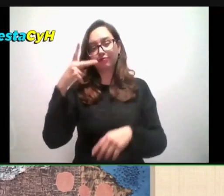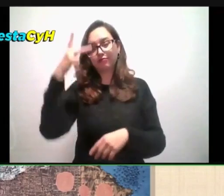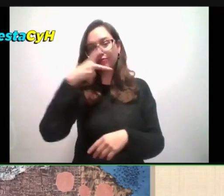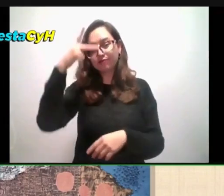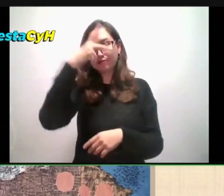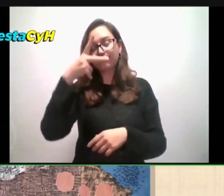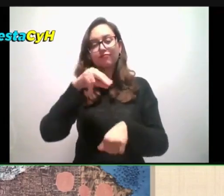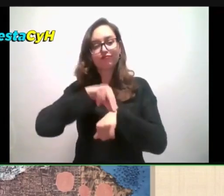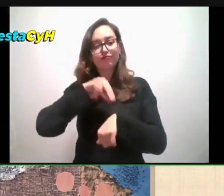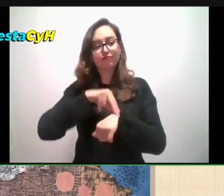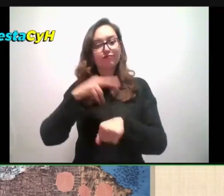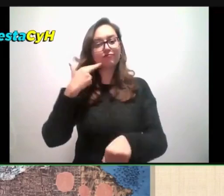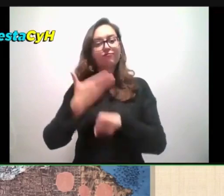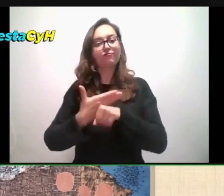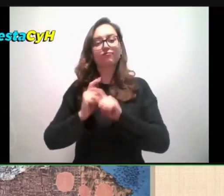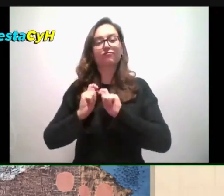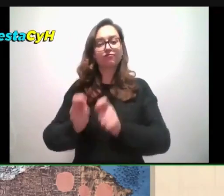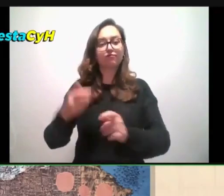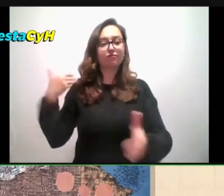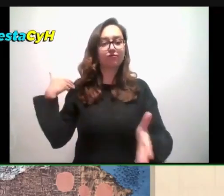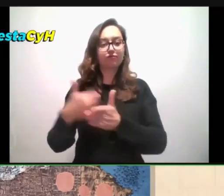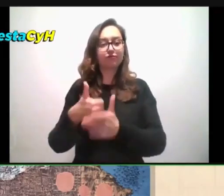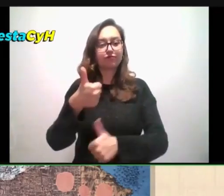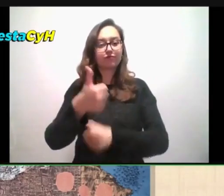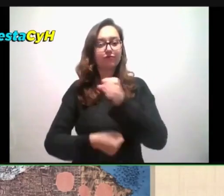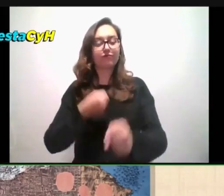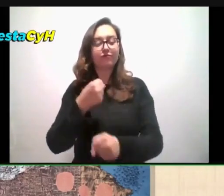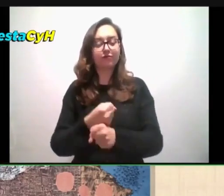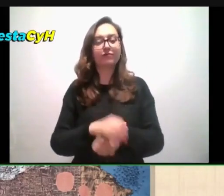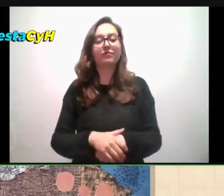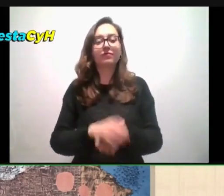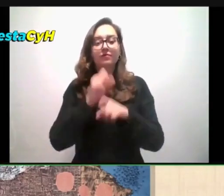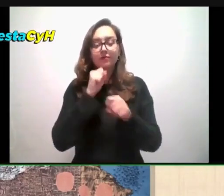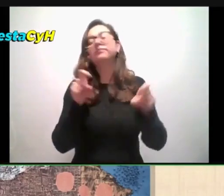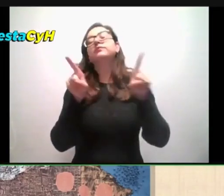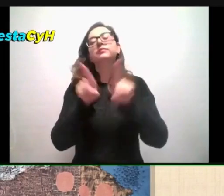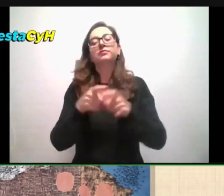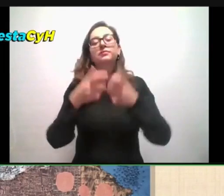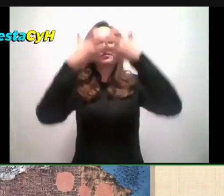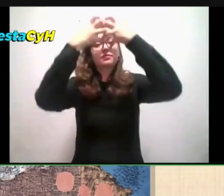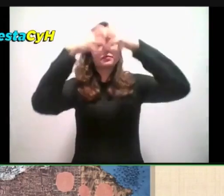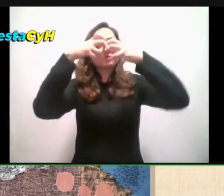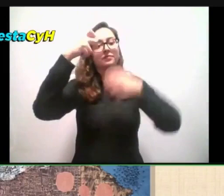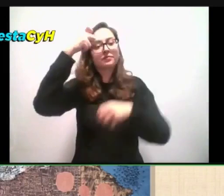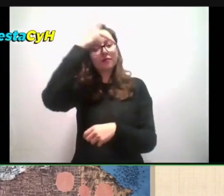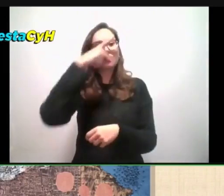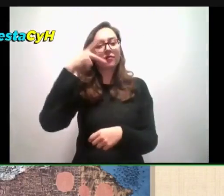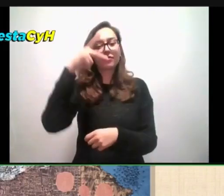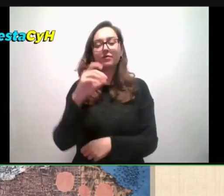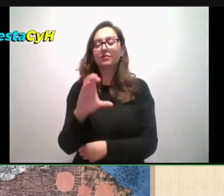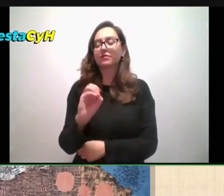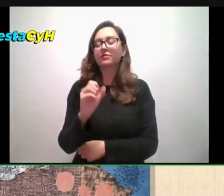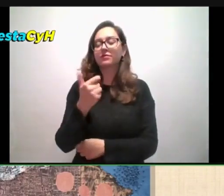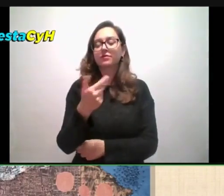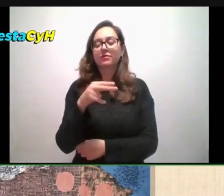responsable académica desde hace 6 años. Tiene a su cargo además el Laboratorio de Neuropsicología y Cognición, con las investigaciones acerca de daño